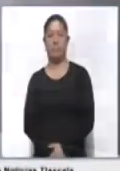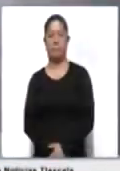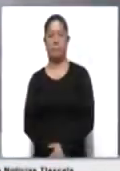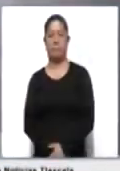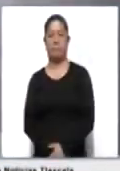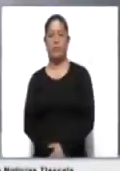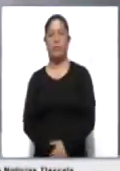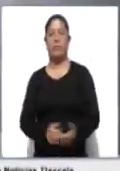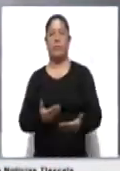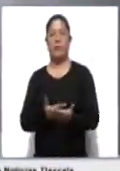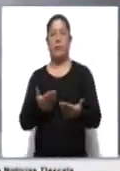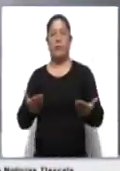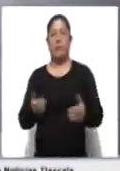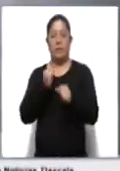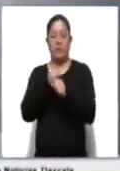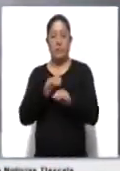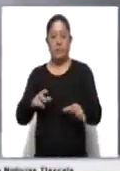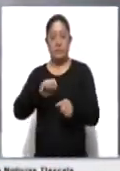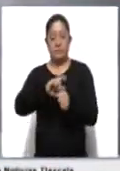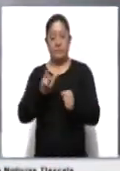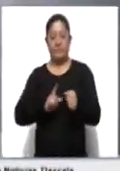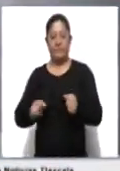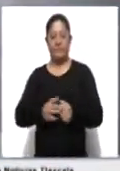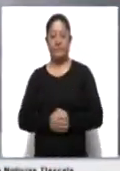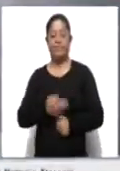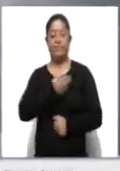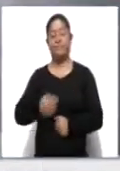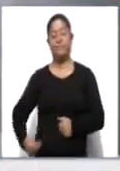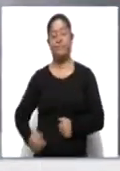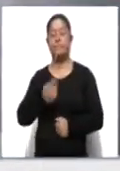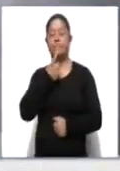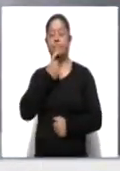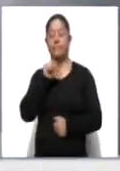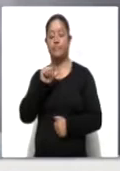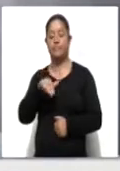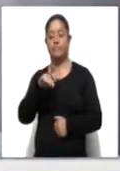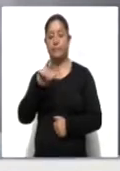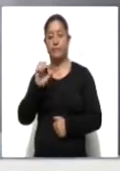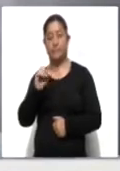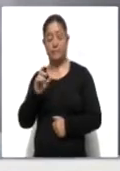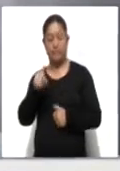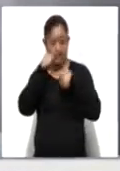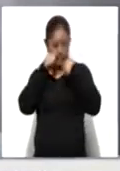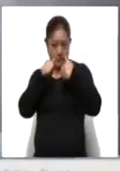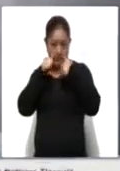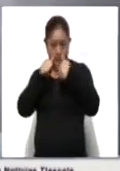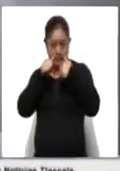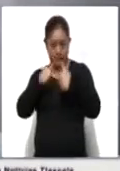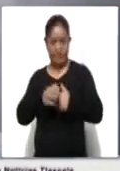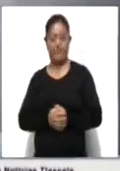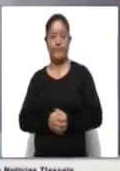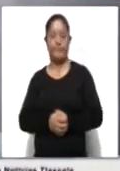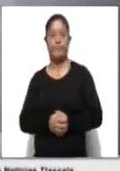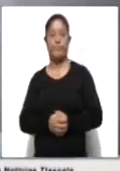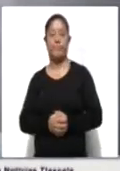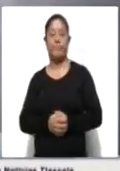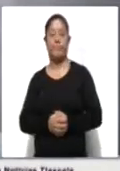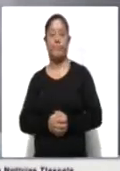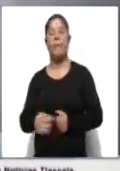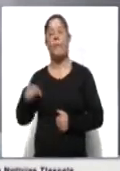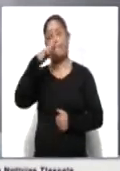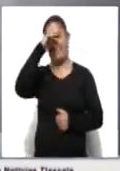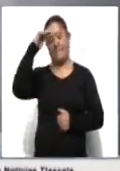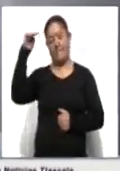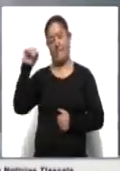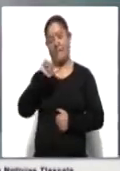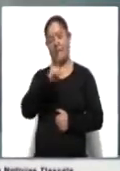Vamos ahora a conocer la información nacional. El presidente López Obrador se mantiene al pendiente de la situación en Aguililla,